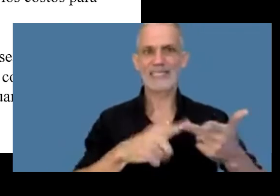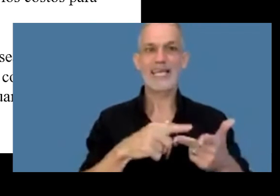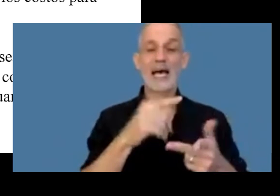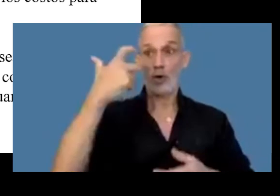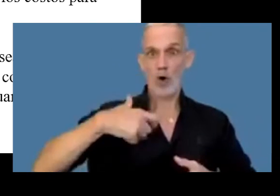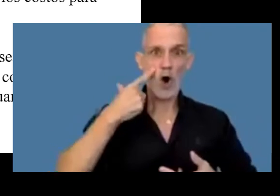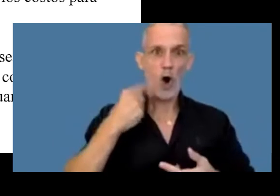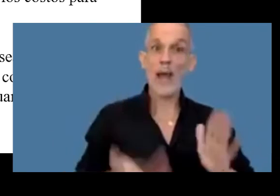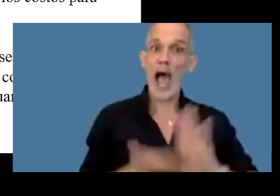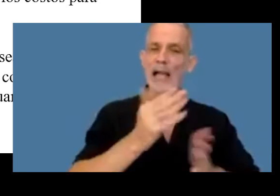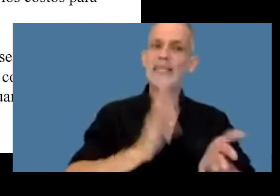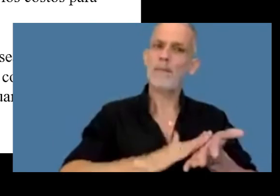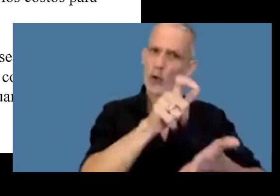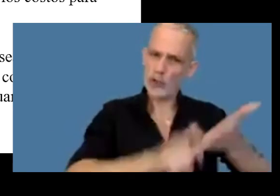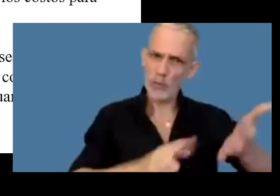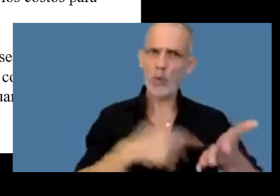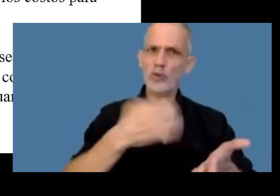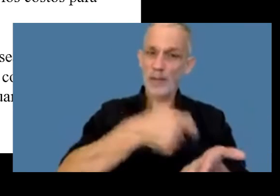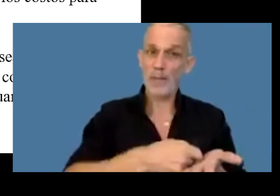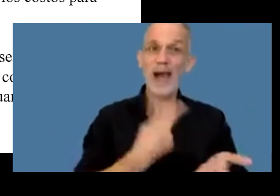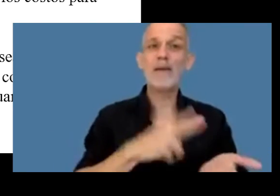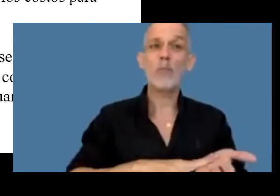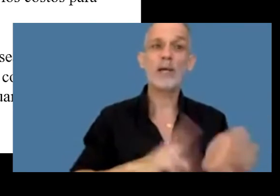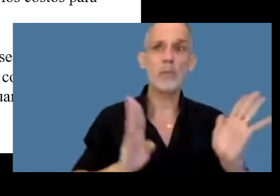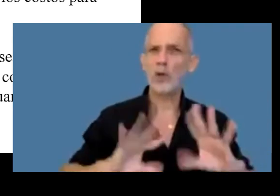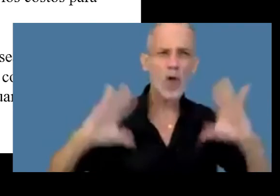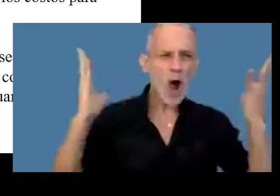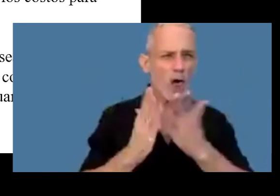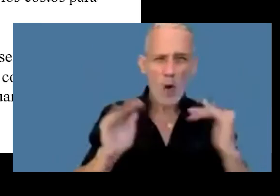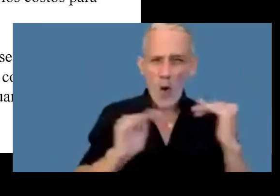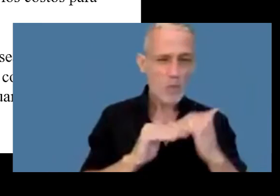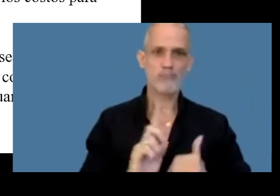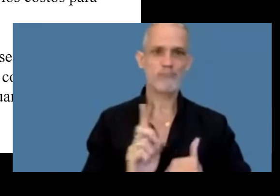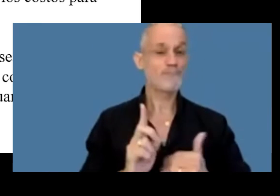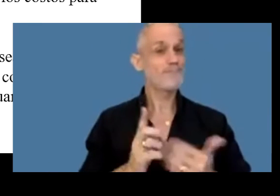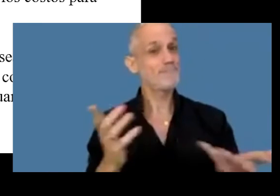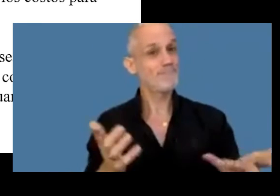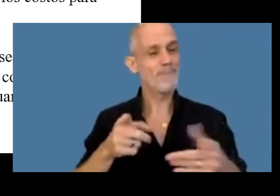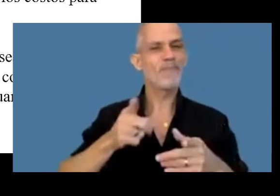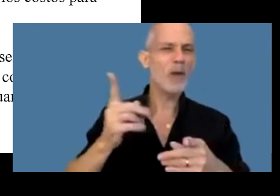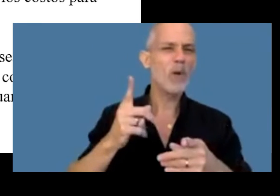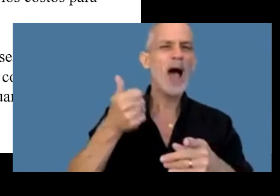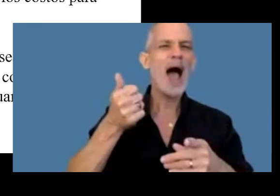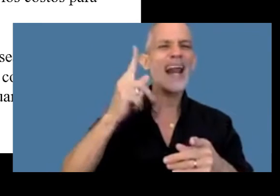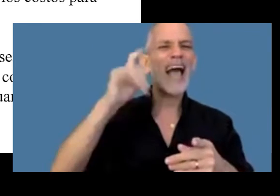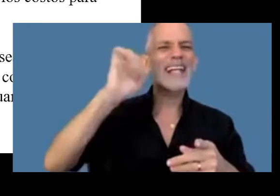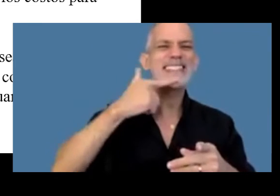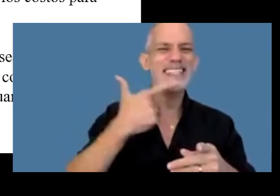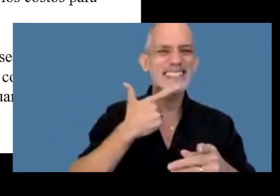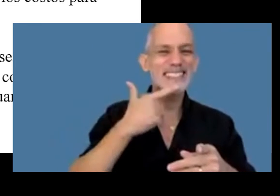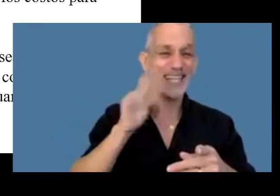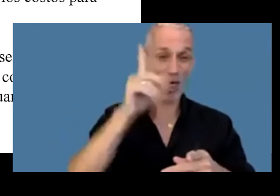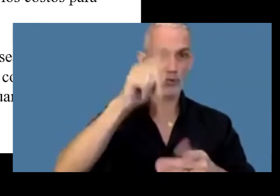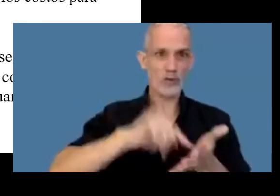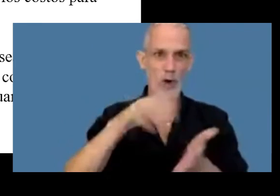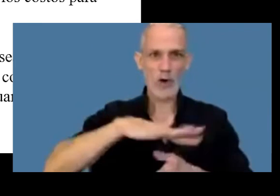como monotributista, pero no es así en todas partes. Y en Arkansas, Estados Unidos, se fijó